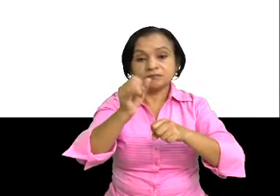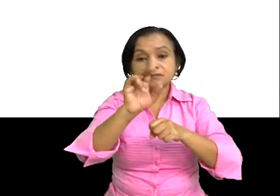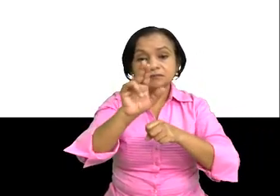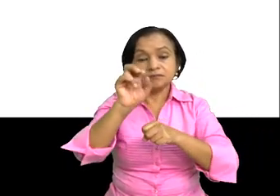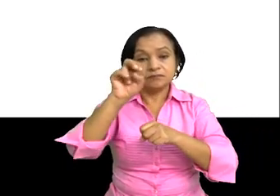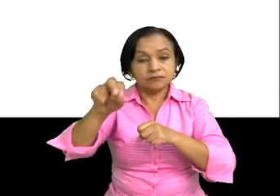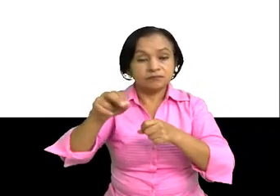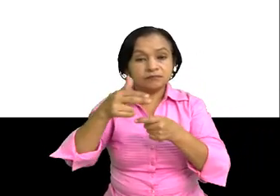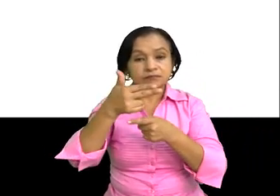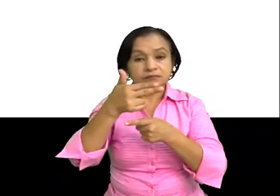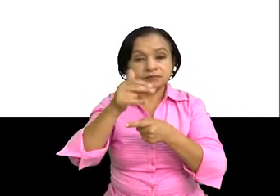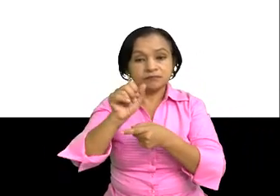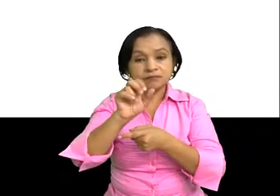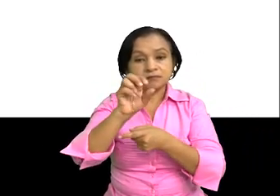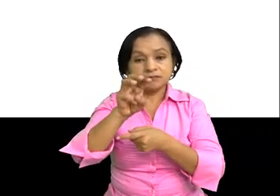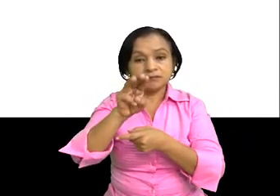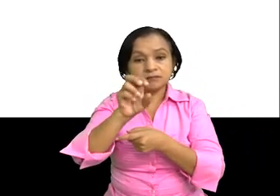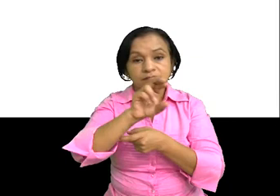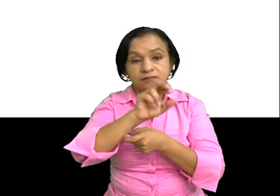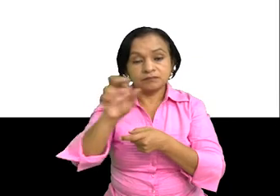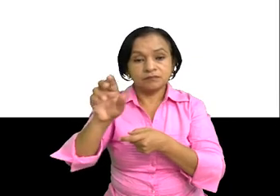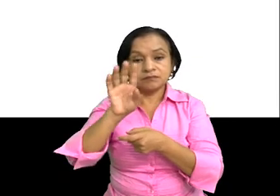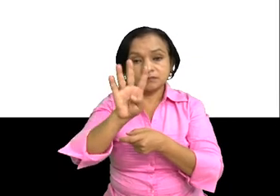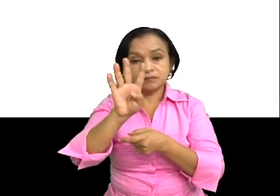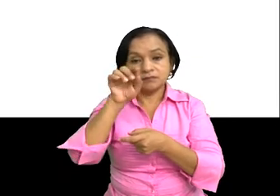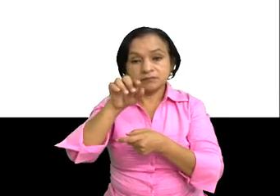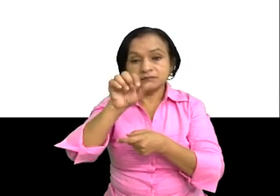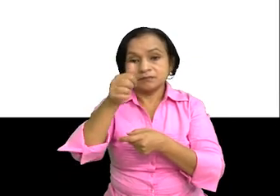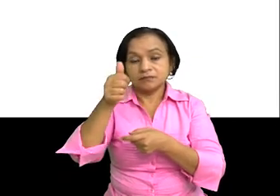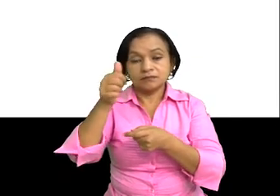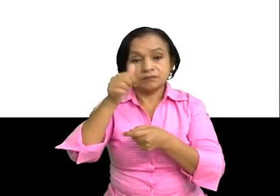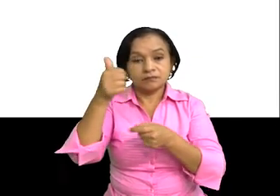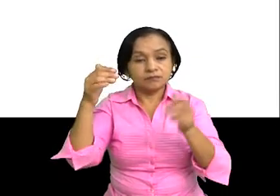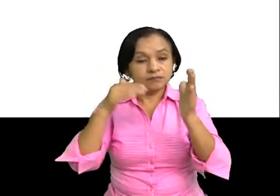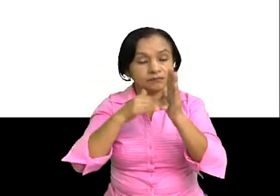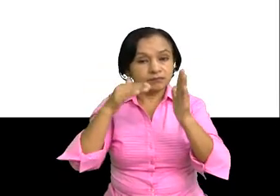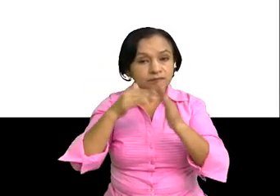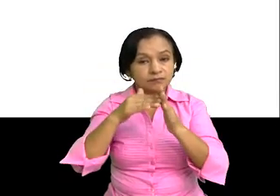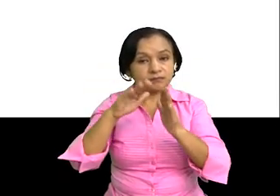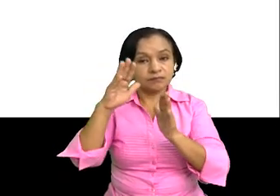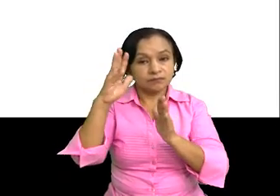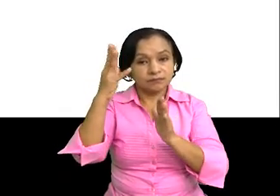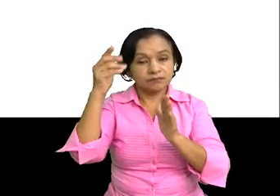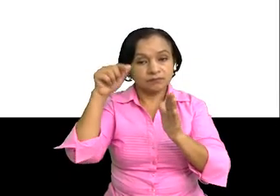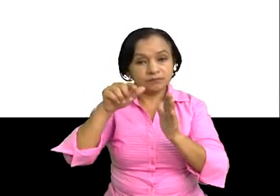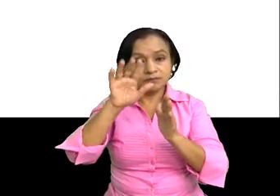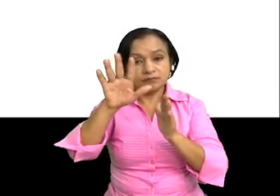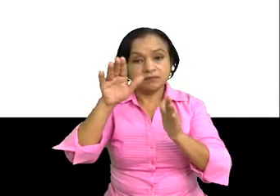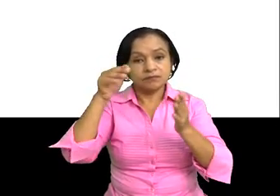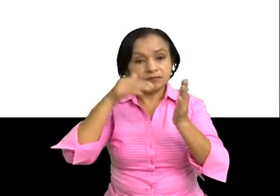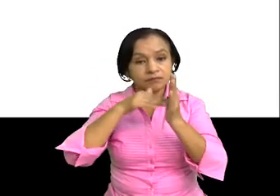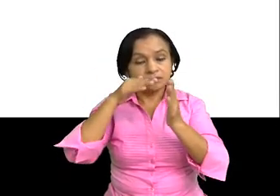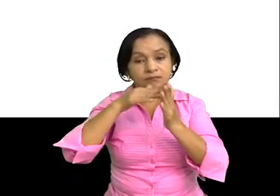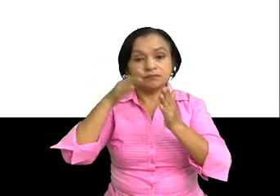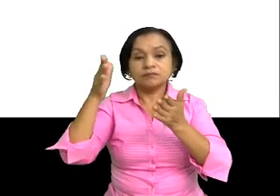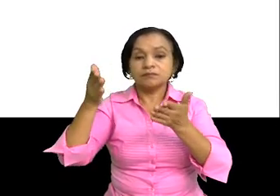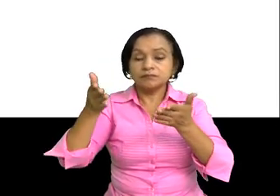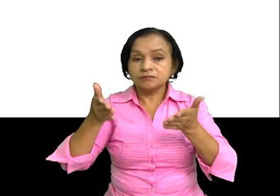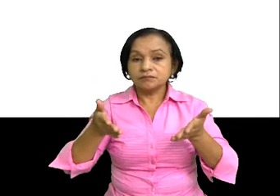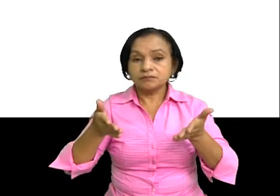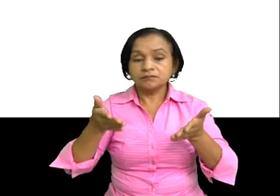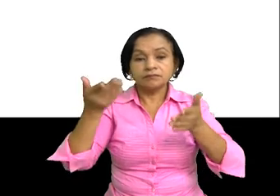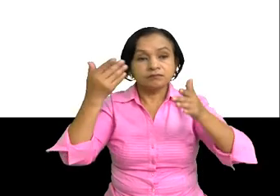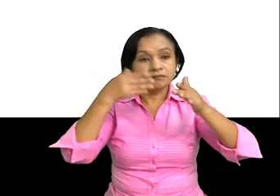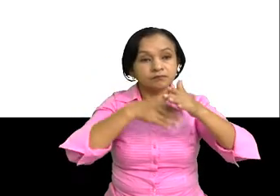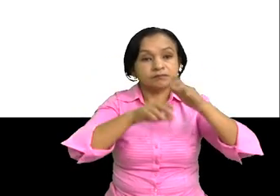el Chamolar, 4.66 millones, 9.5 kilómetros nítidos. Los